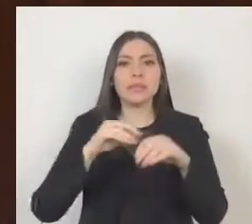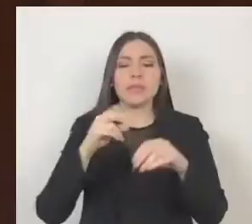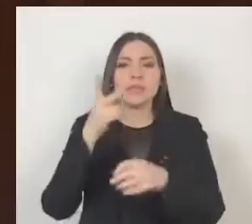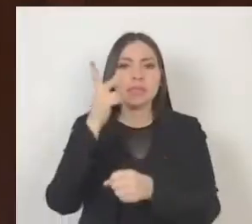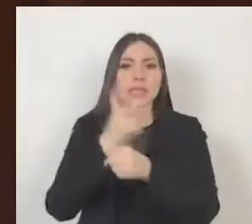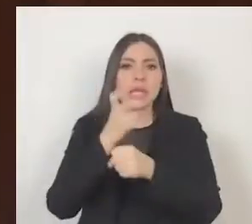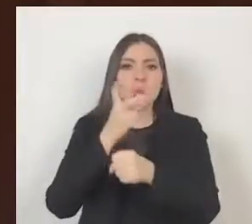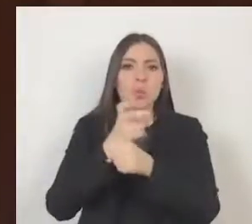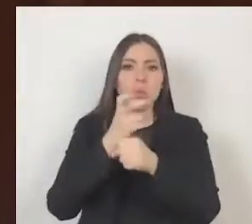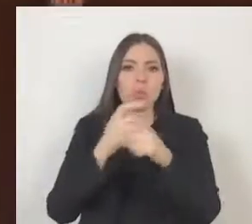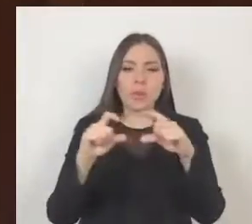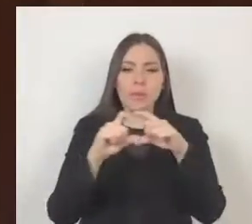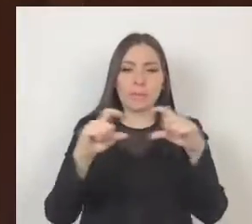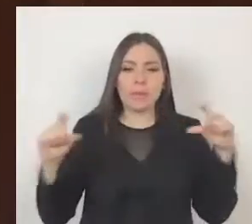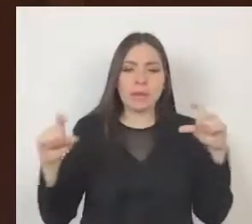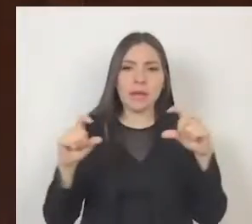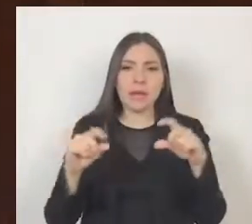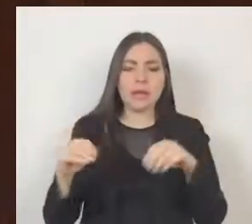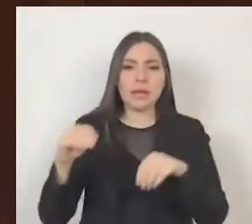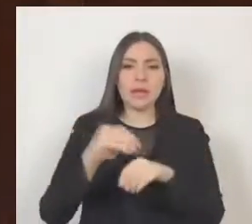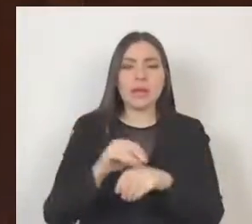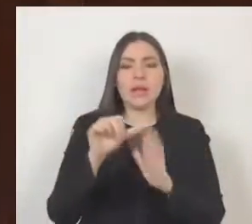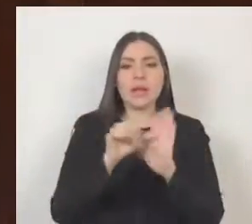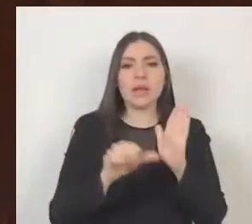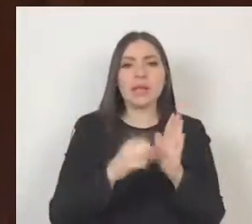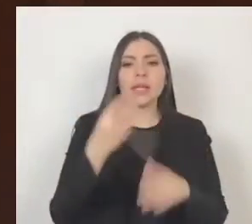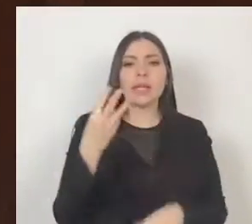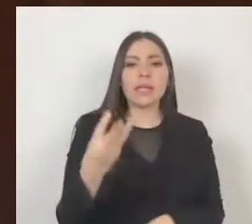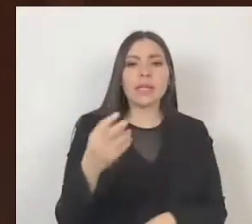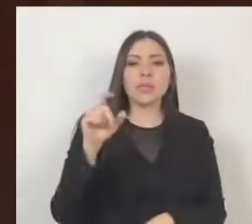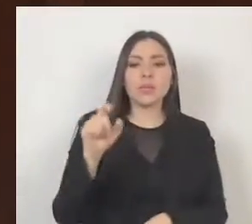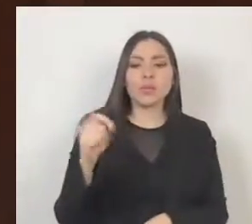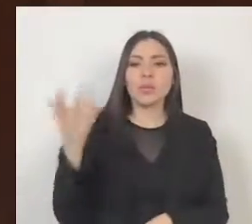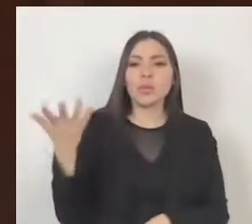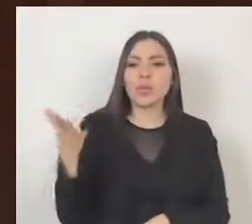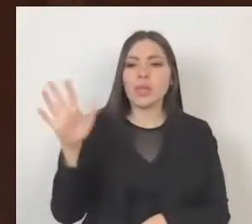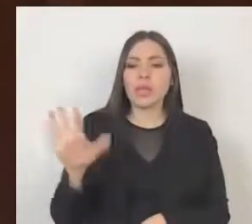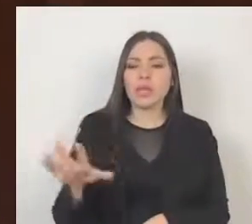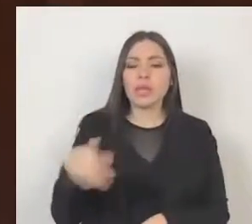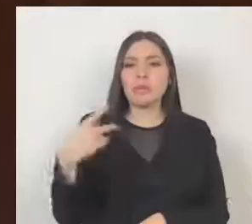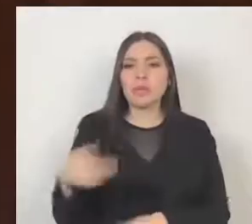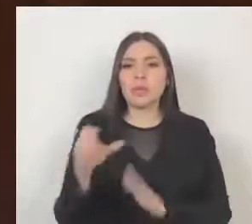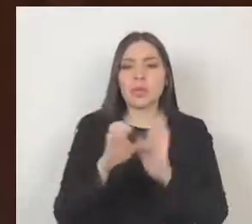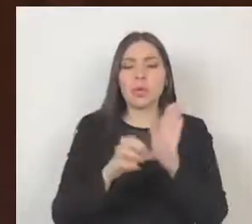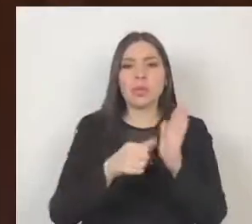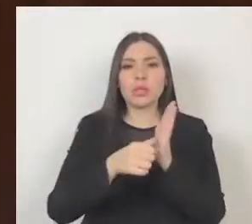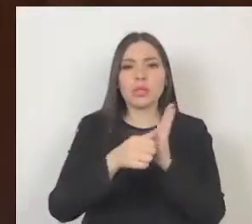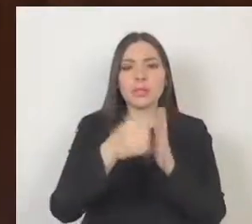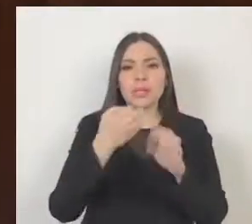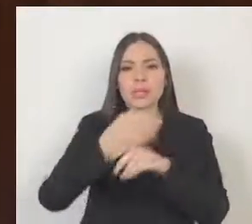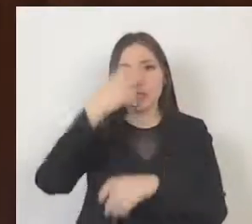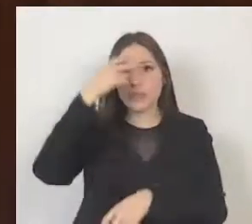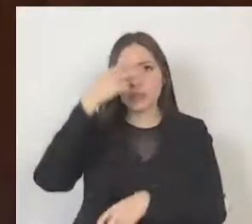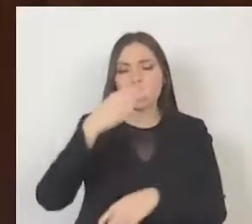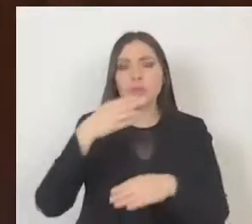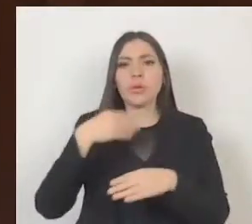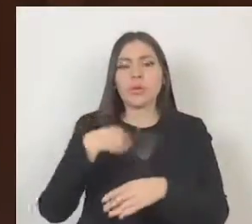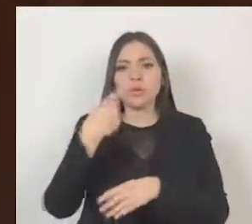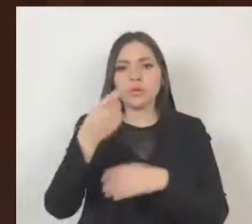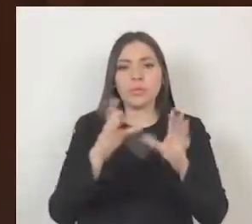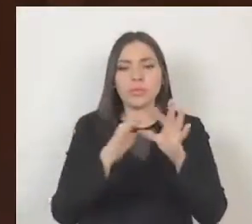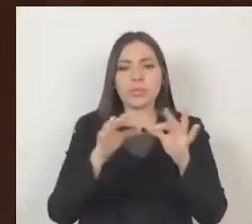al artículo 3.10 del Código Civil del Estado de México, de conformidad a la siguiente exposición de